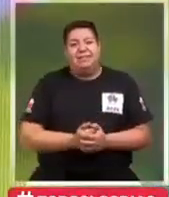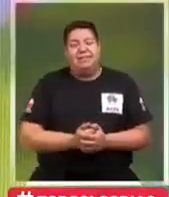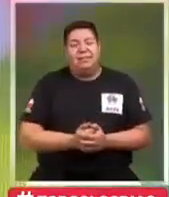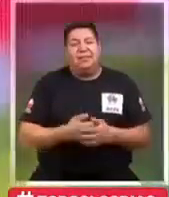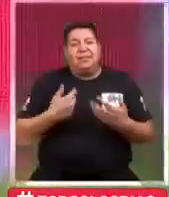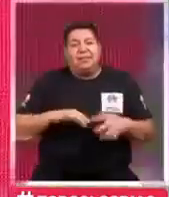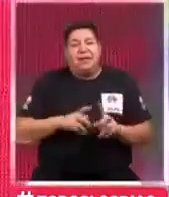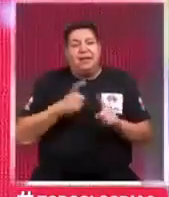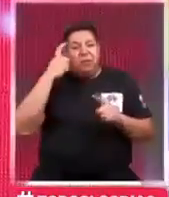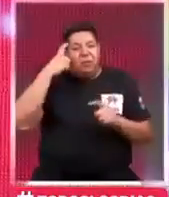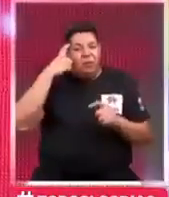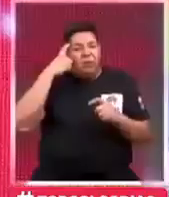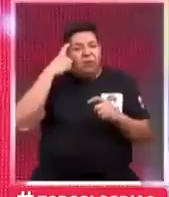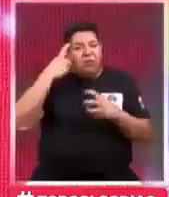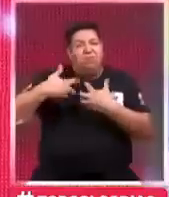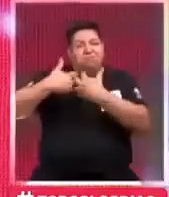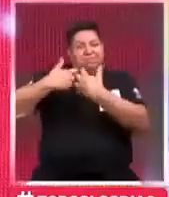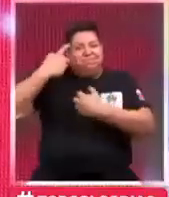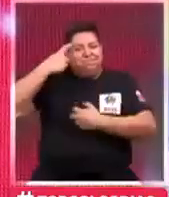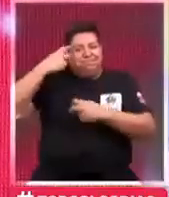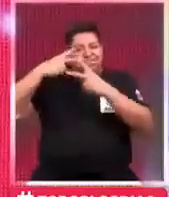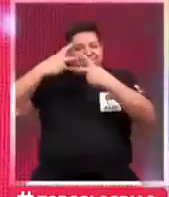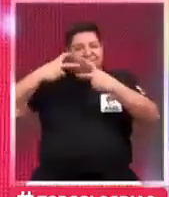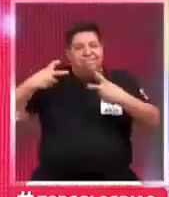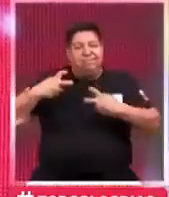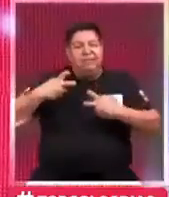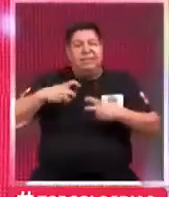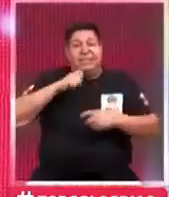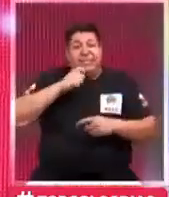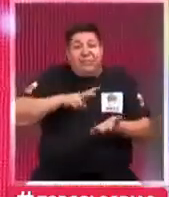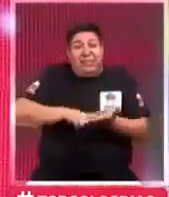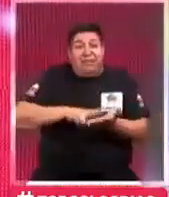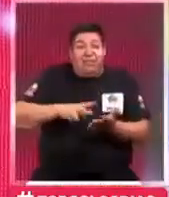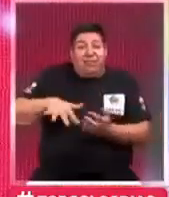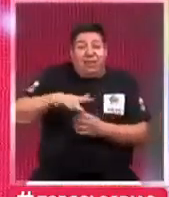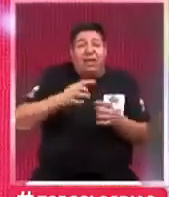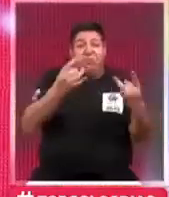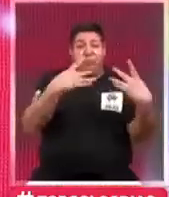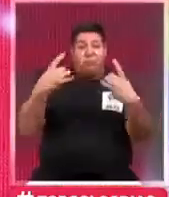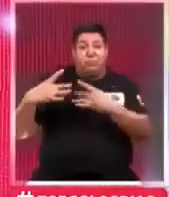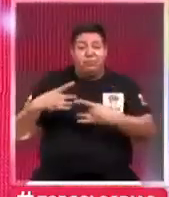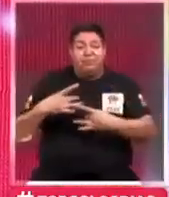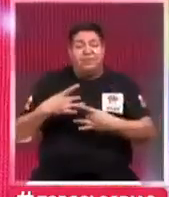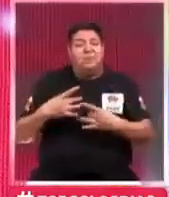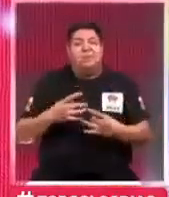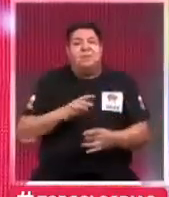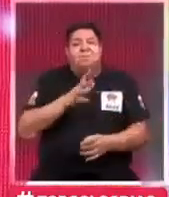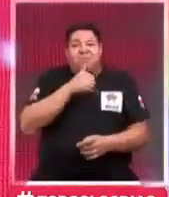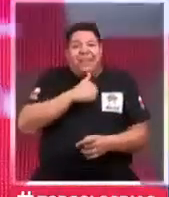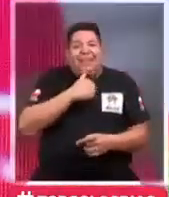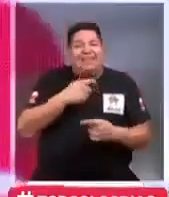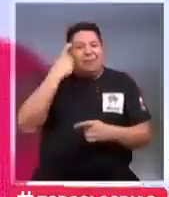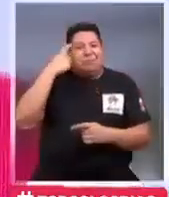tiempo, he tenido el tiempo para poder dimensionar todo lo que nos ha tocado vivir.